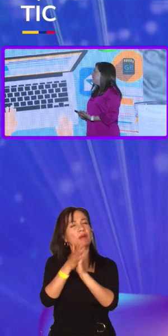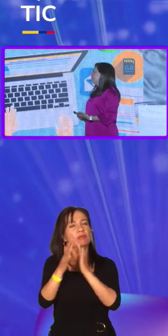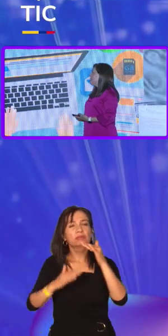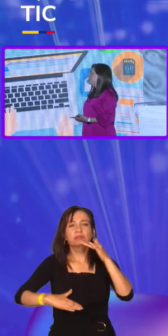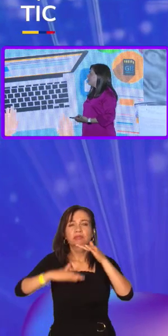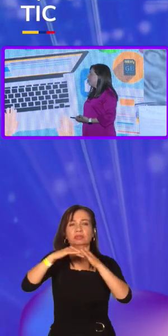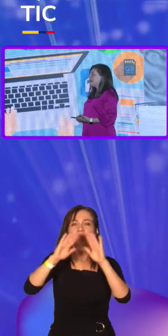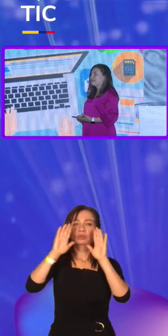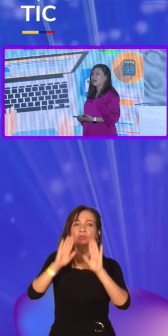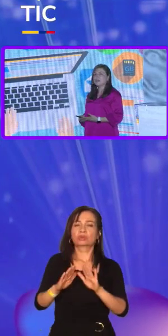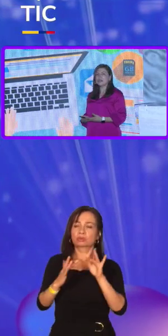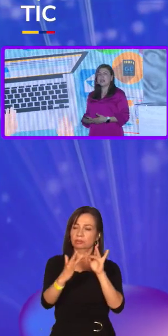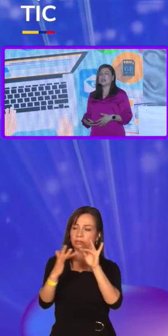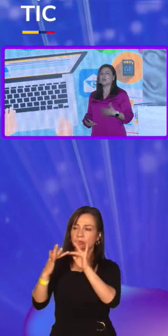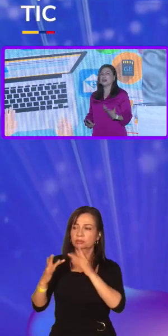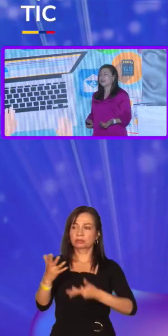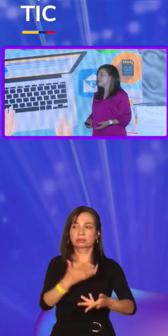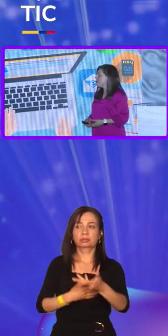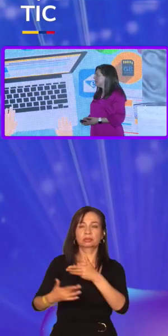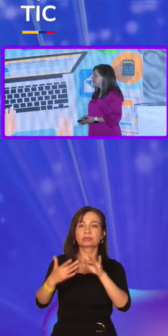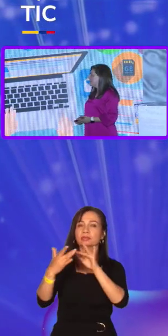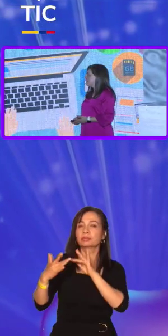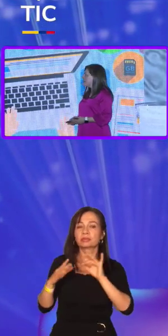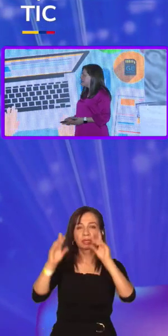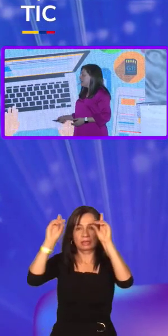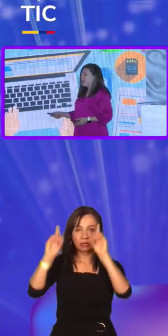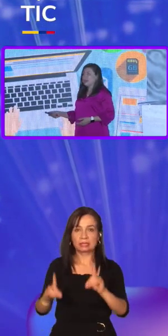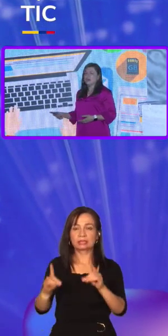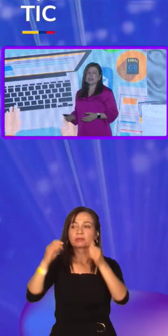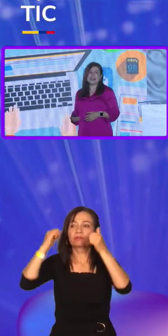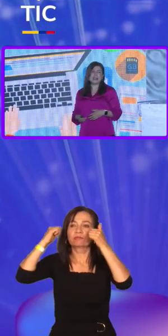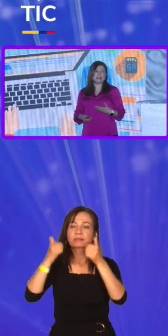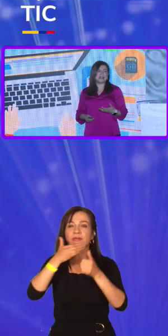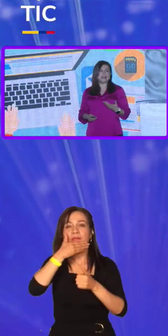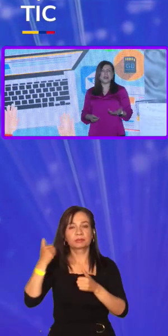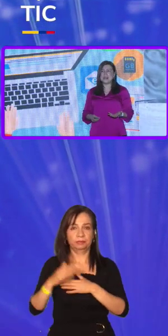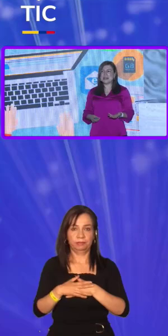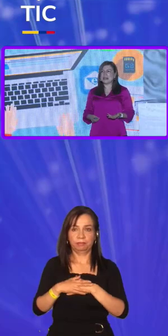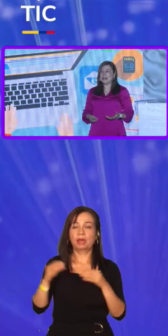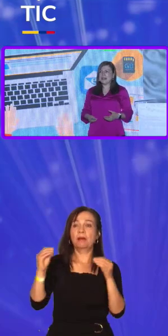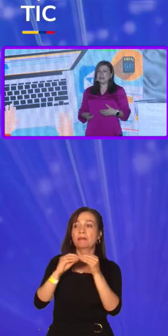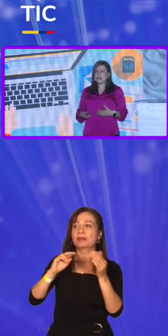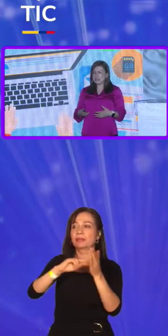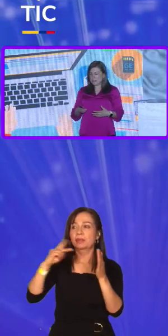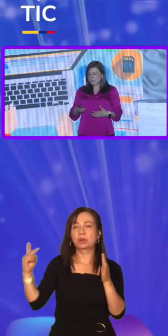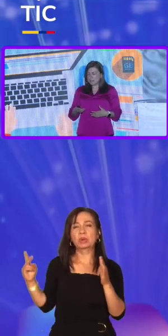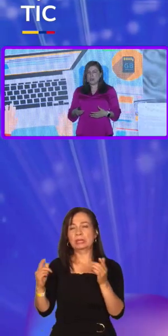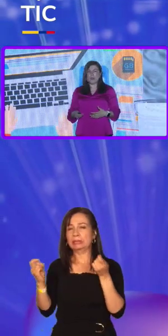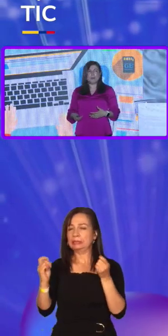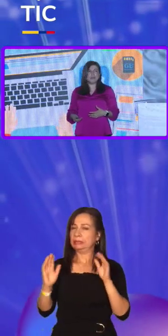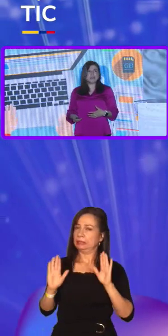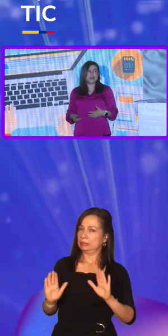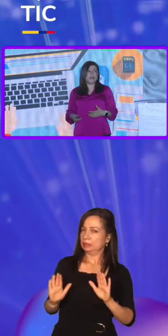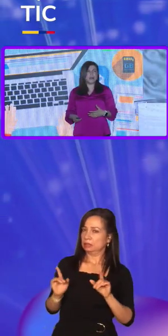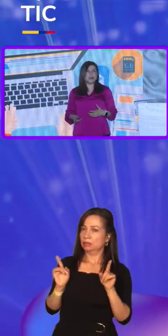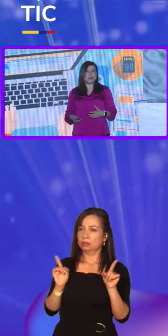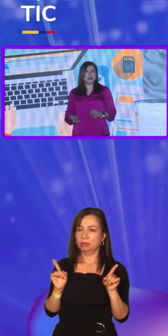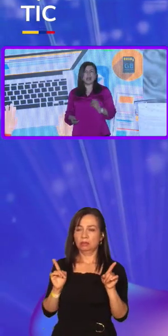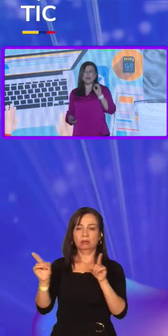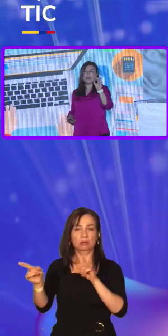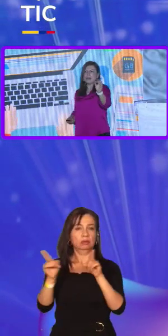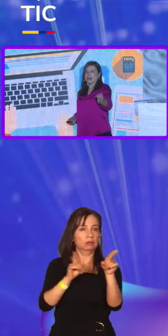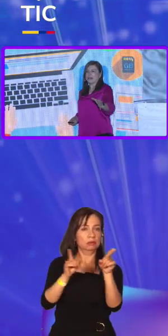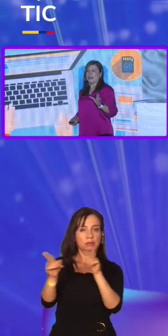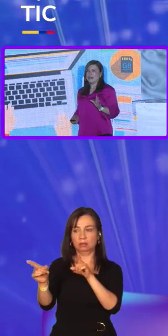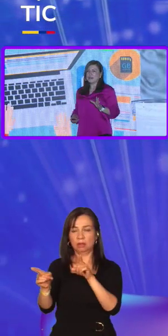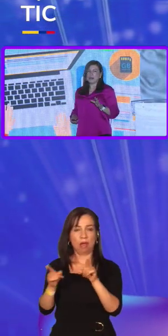información, estar realmente interconectados y tomar las mejores decisiones. Y neutralidad tecnológica, es decir, no vamos a